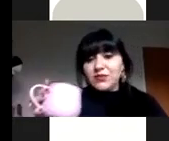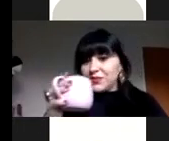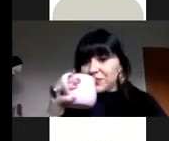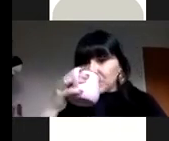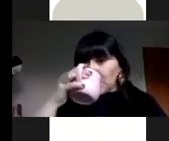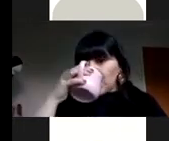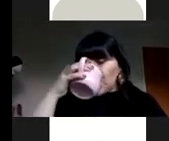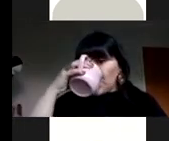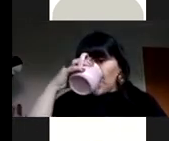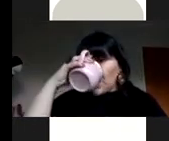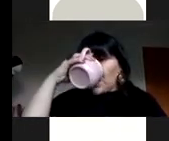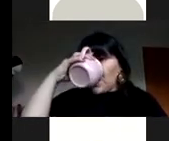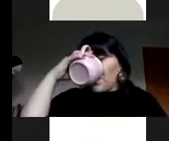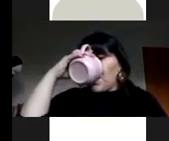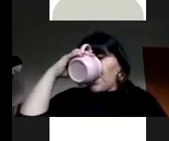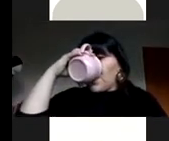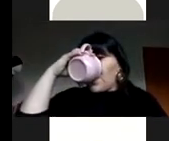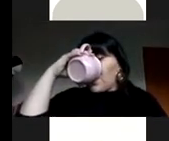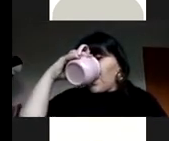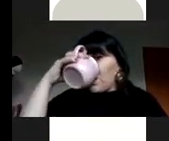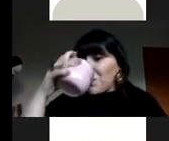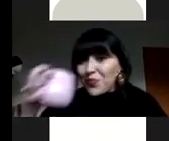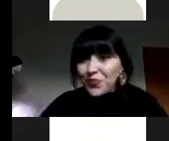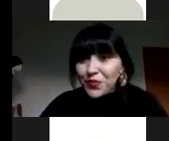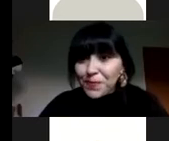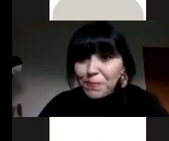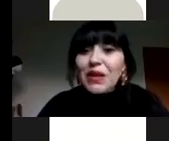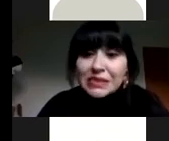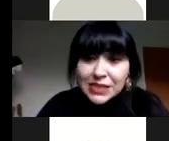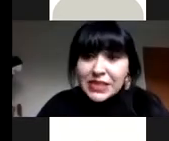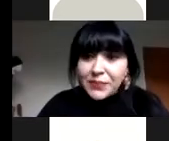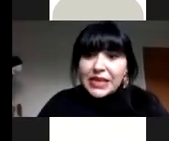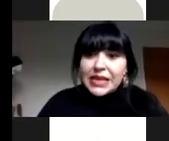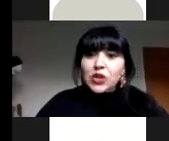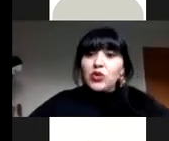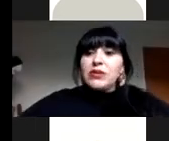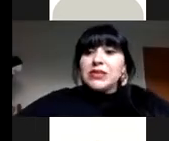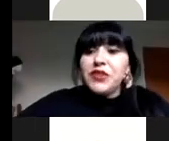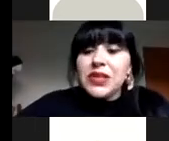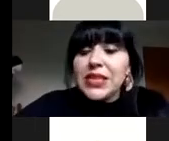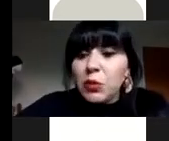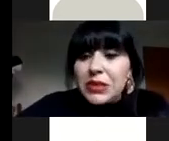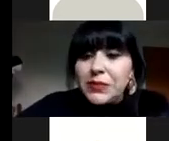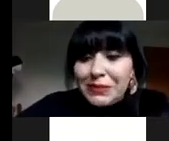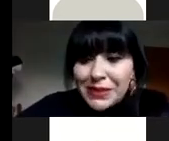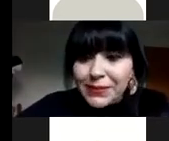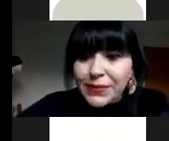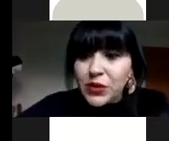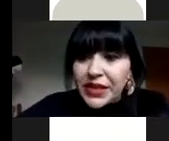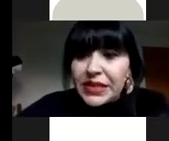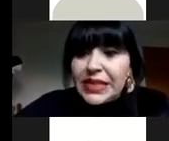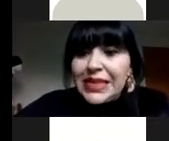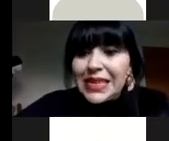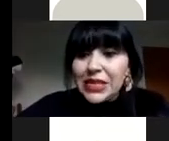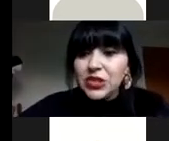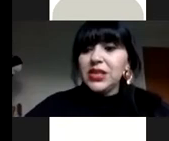sentido. Bueno, ¿y se han ido sumando también al Menti? Sí, mira, los nuevos desafíos que tenemos principalmente es